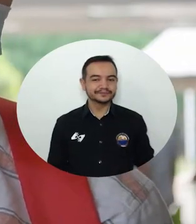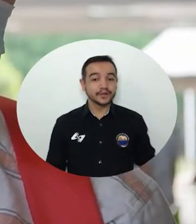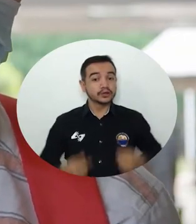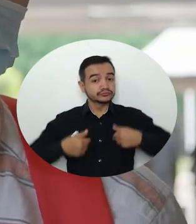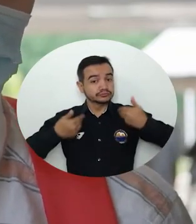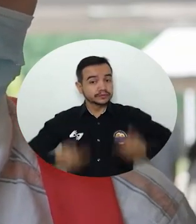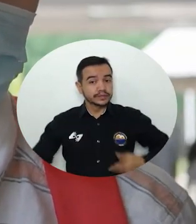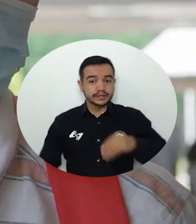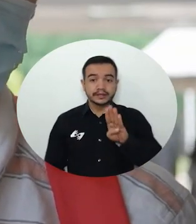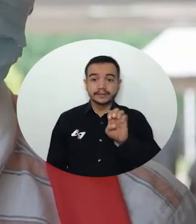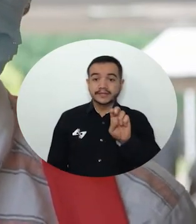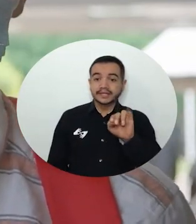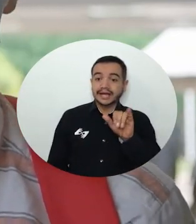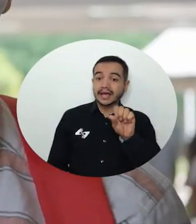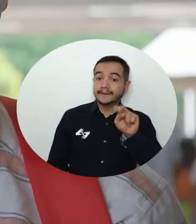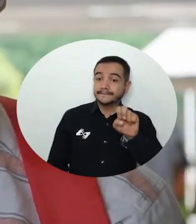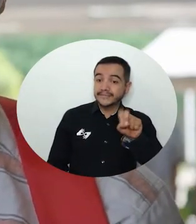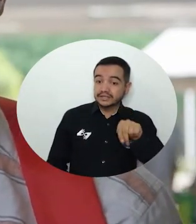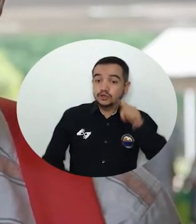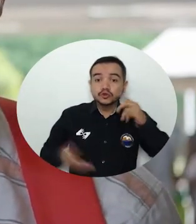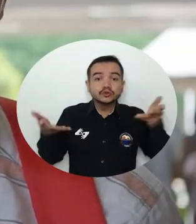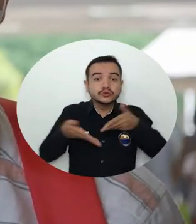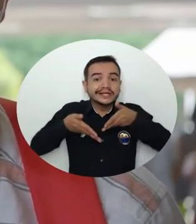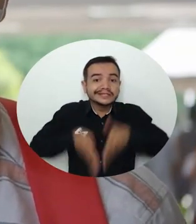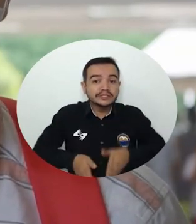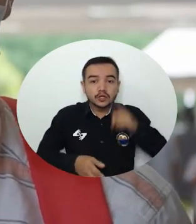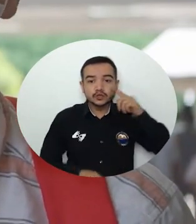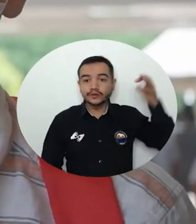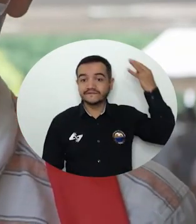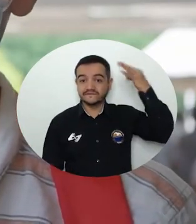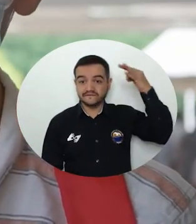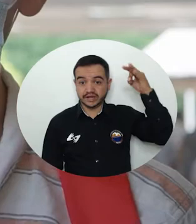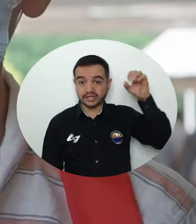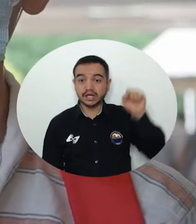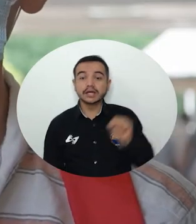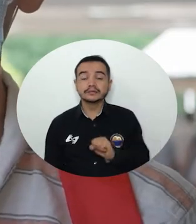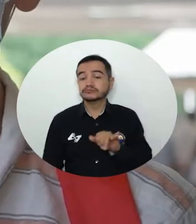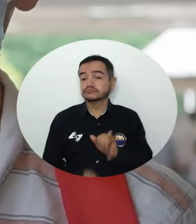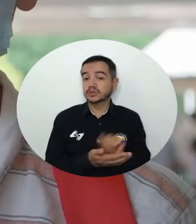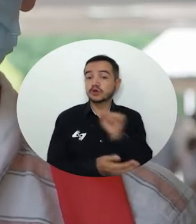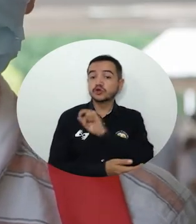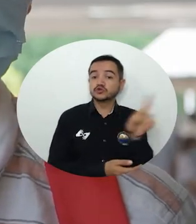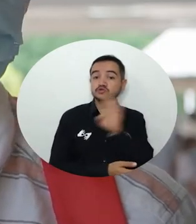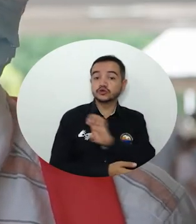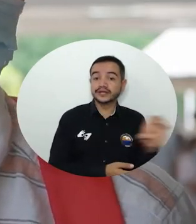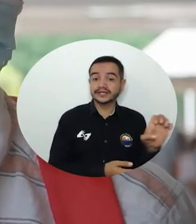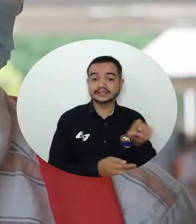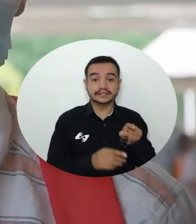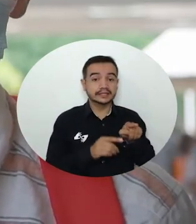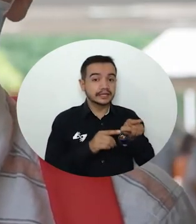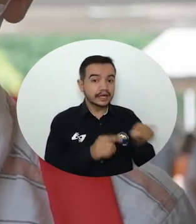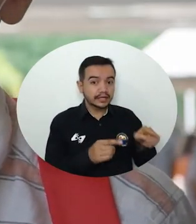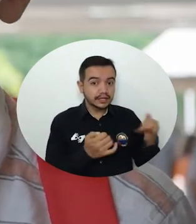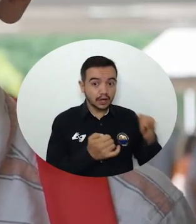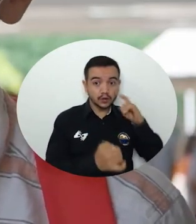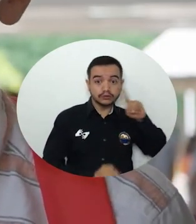Benjamin Levy y yo vengo de Francia, el sureste de Francia, y ahora estoy visitando la